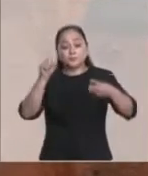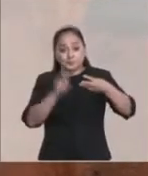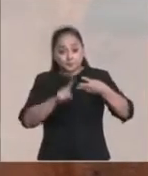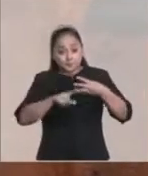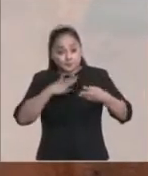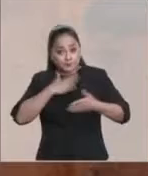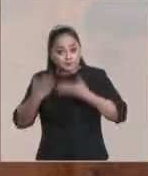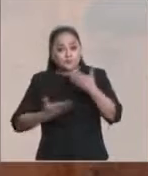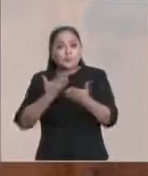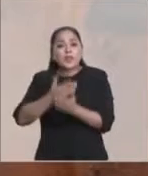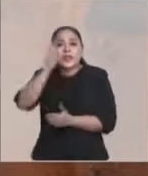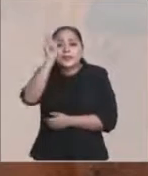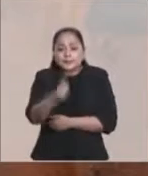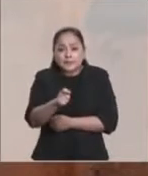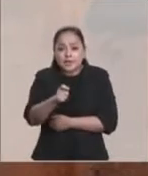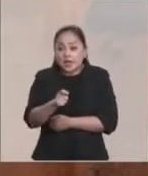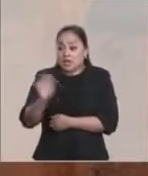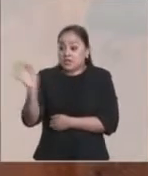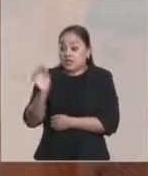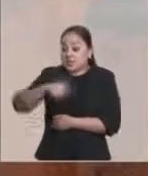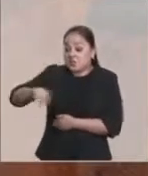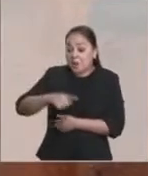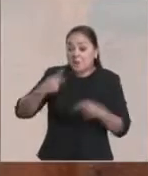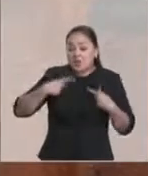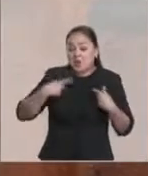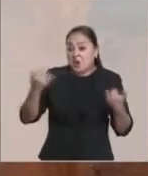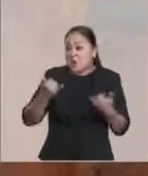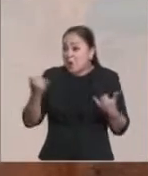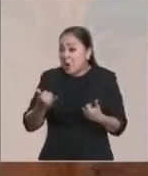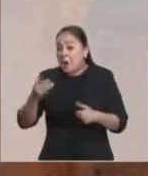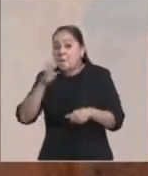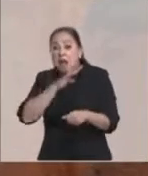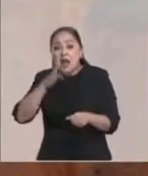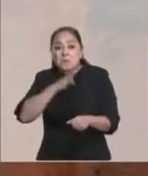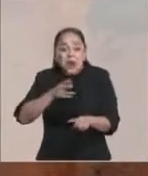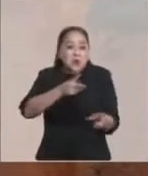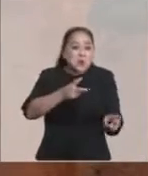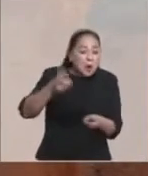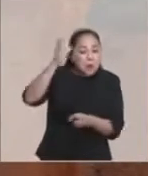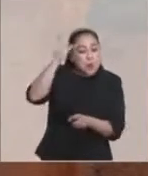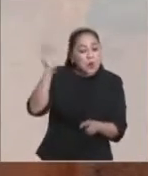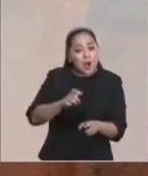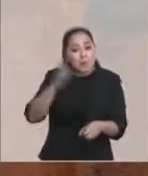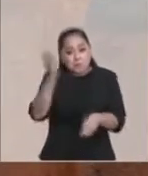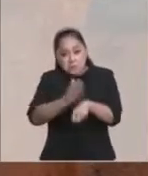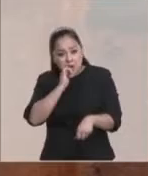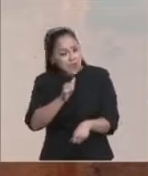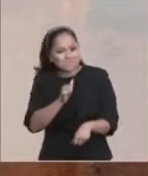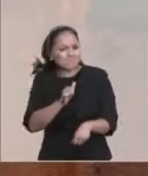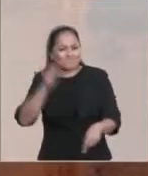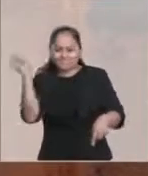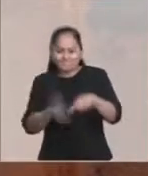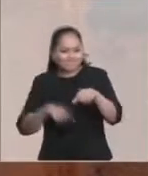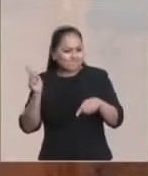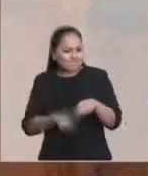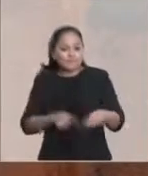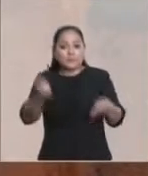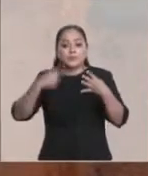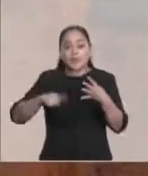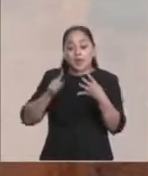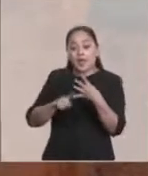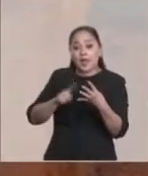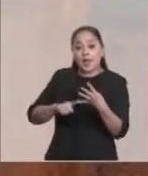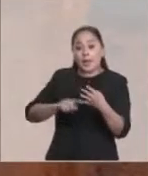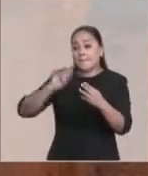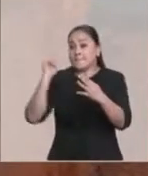hacer para que no haya impunidad y el que la haga, la pague. Cuarto, voy a poner como prioridad el combate al